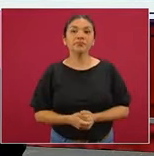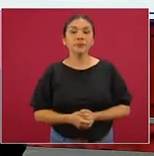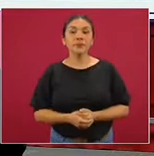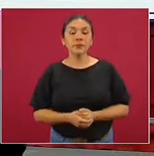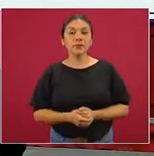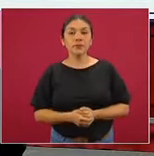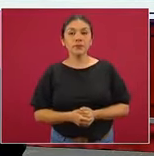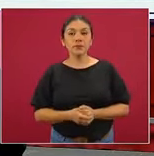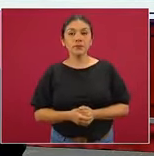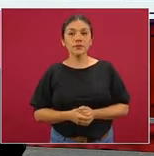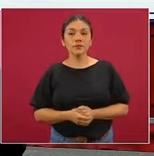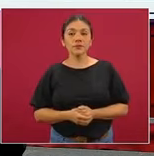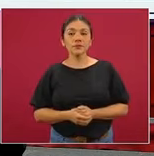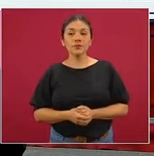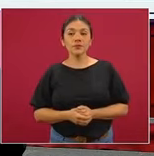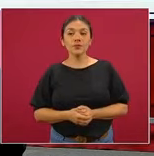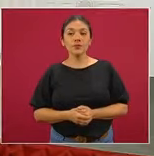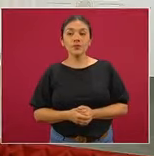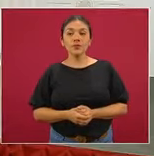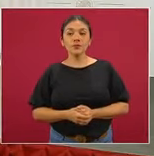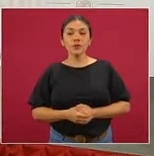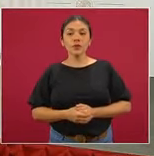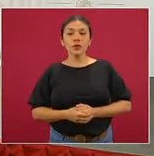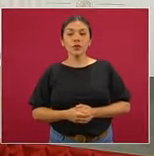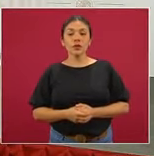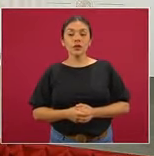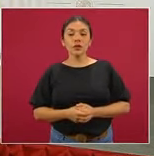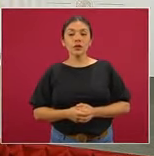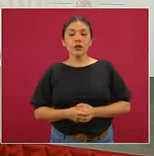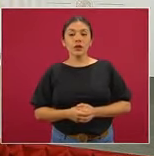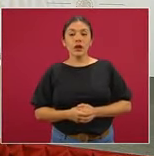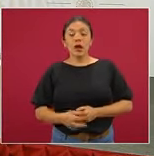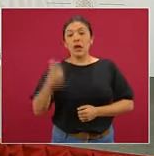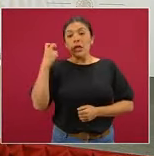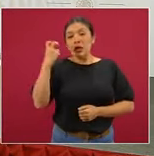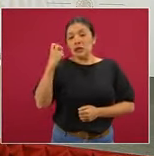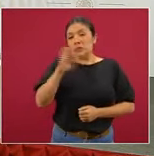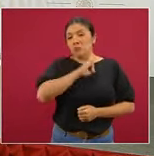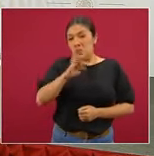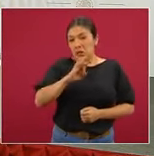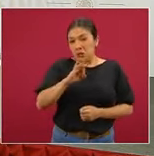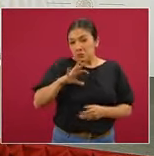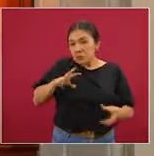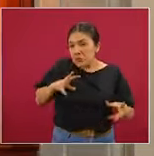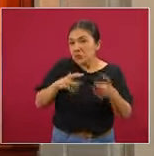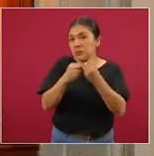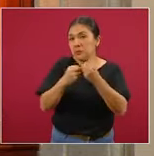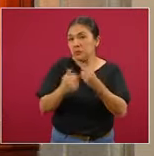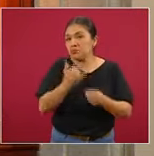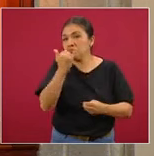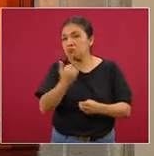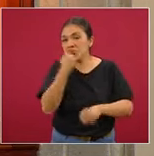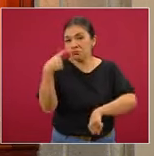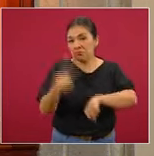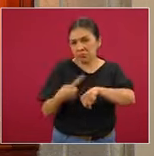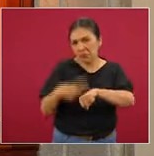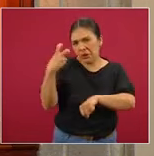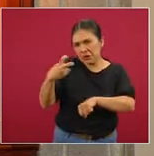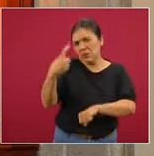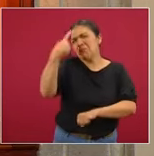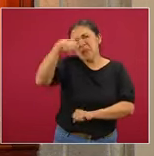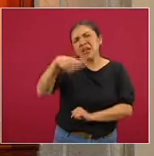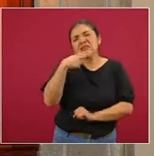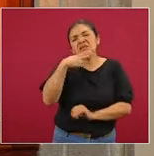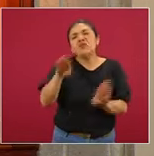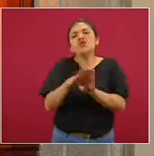Vamos a ver la siguiente diapositiva. Estos son nuestros casos estimados. Los estimamos con el objetivo de poder ver